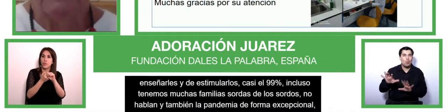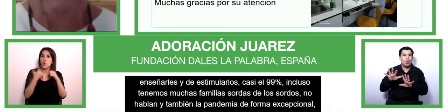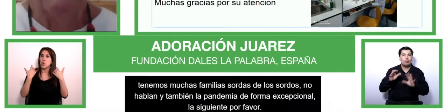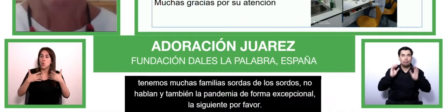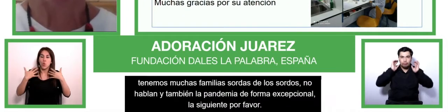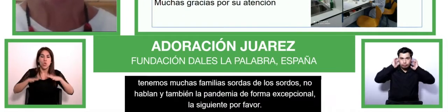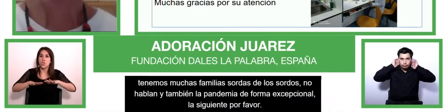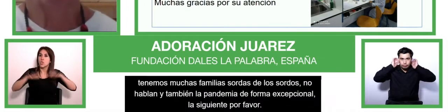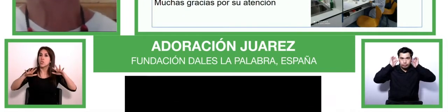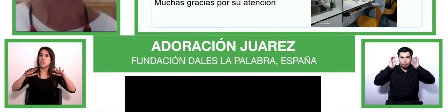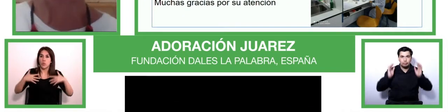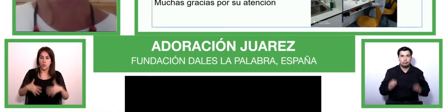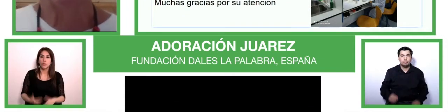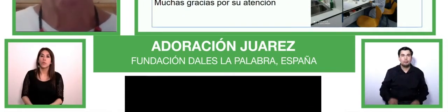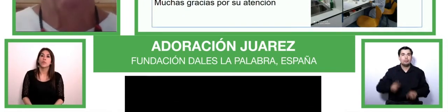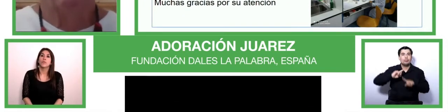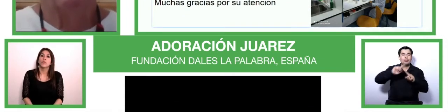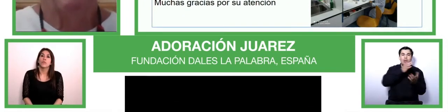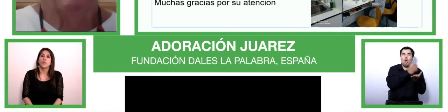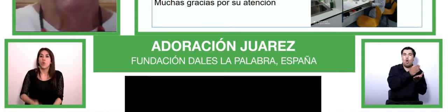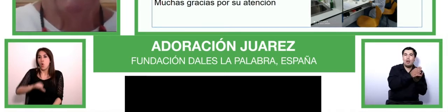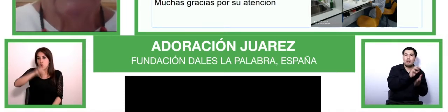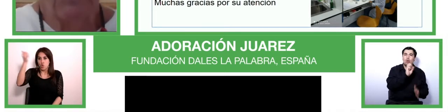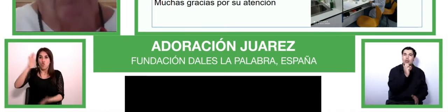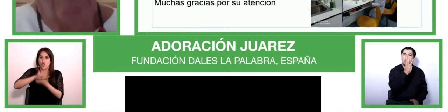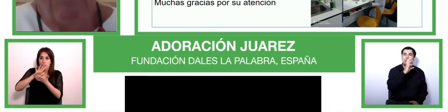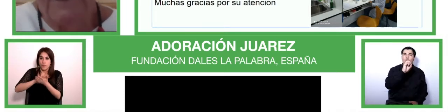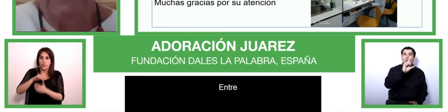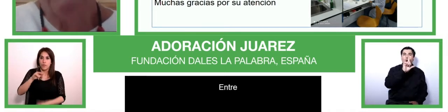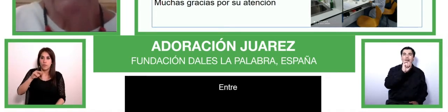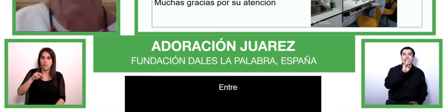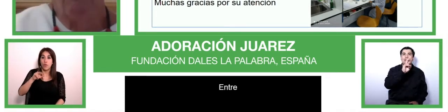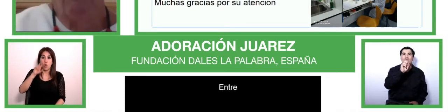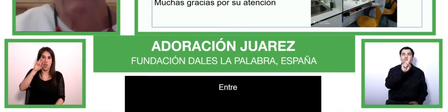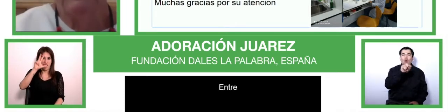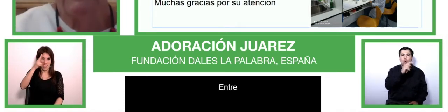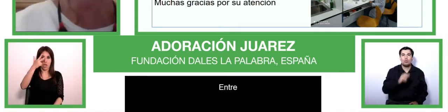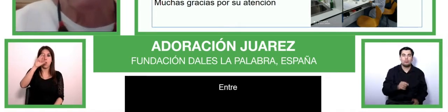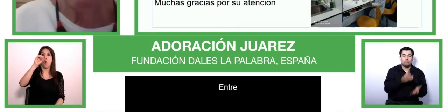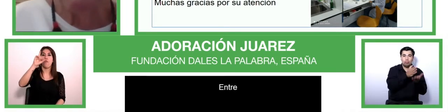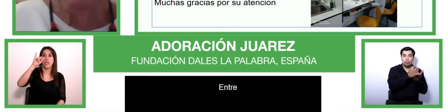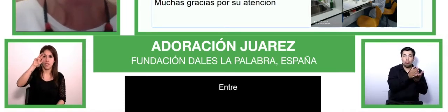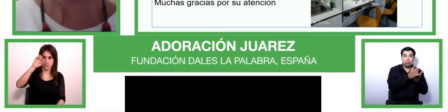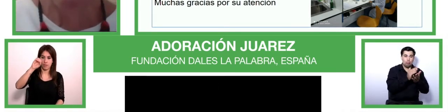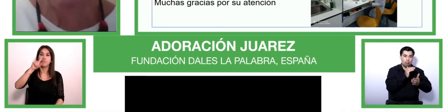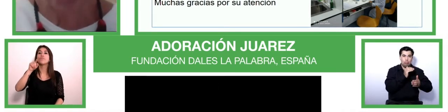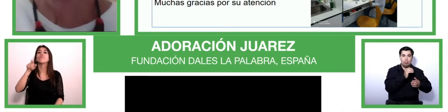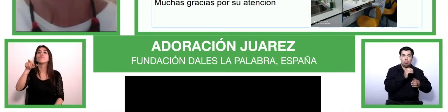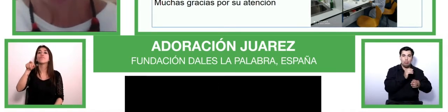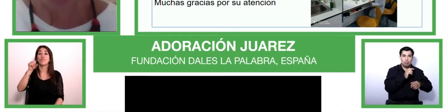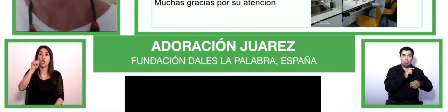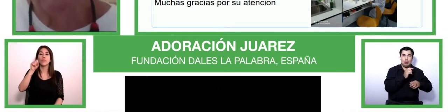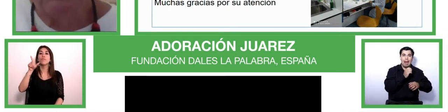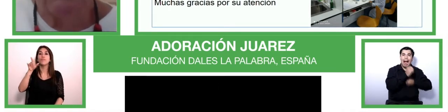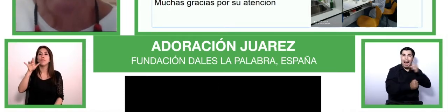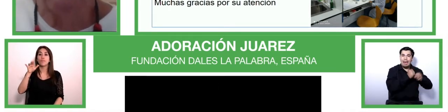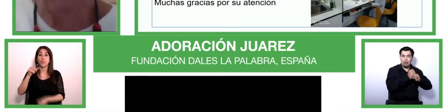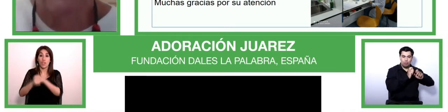Bien, en Tres Olivos hemos visto que conforme iban aumentando las edades y conforme